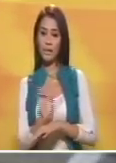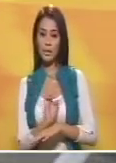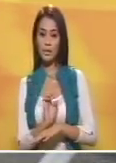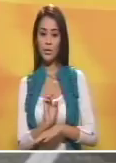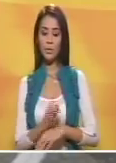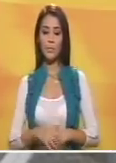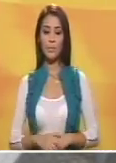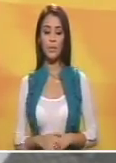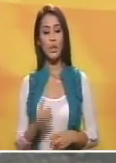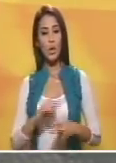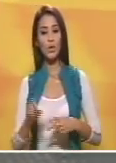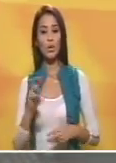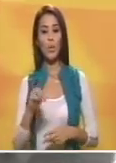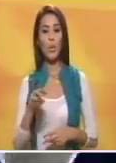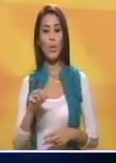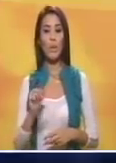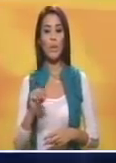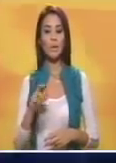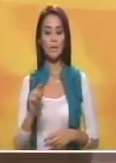el puerto de Manta.